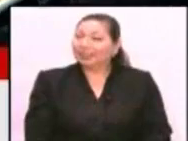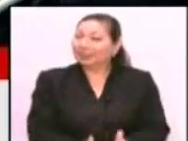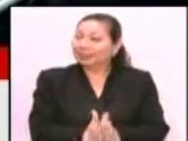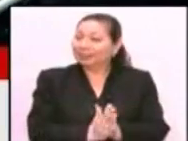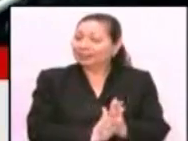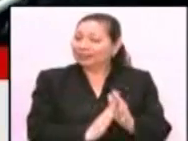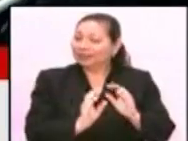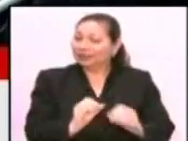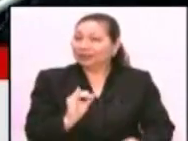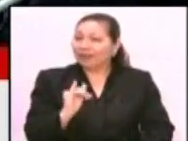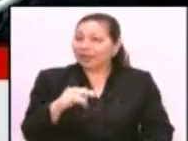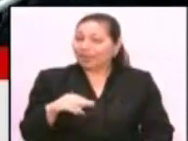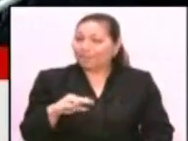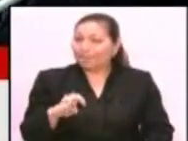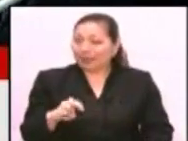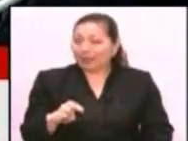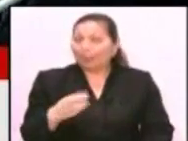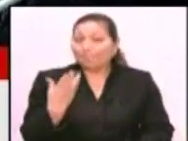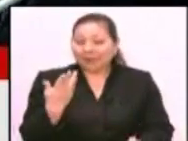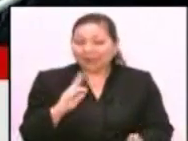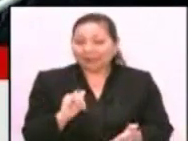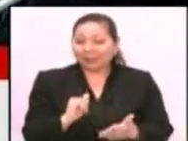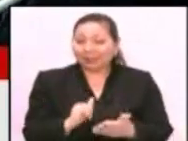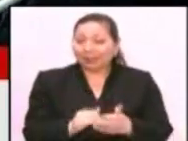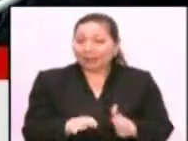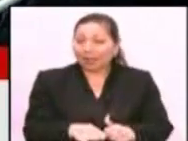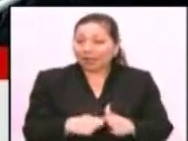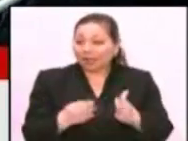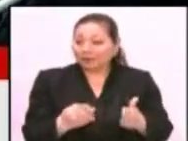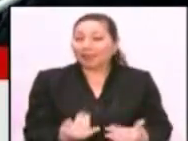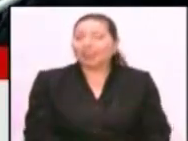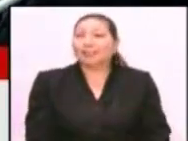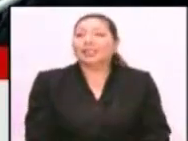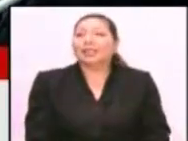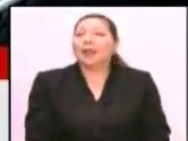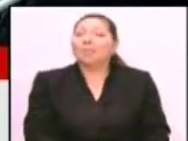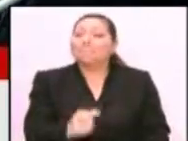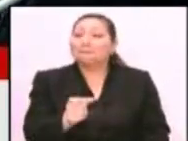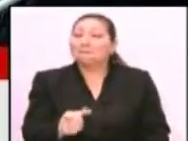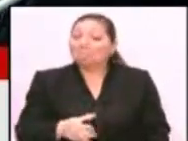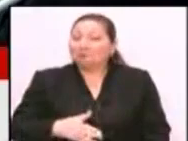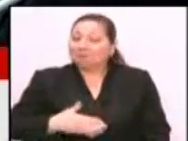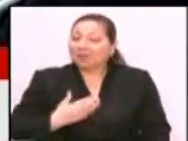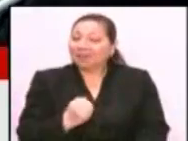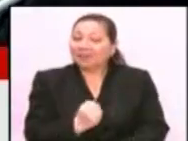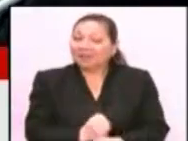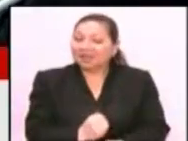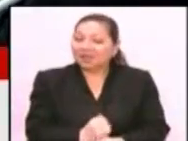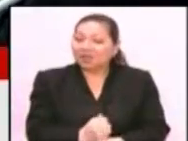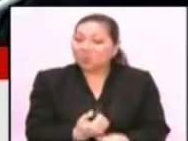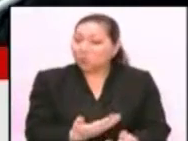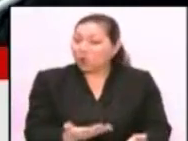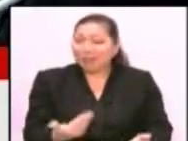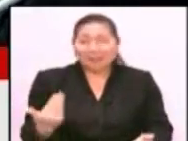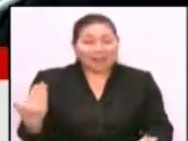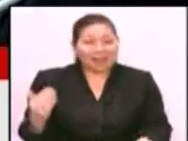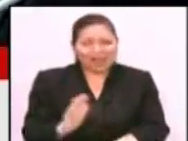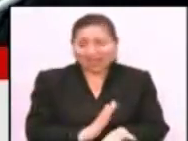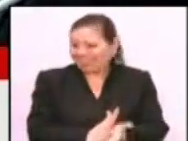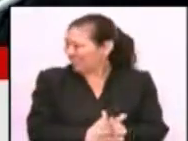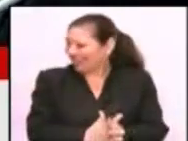está poniendo el INPE para poder implementar y abrir espacios donde la gente pueda trabajar, donde no había casi